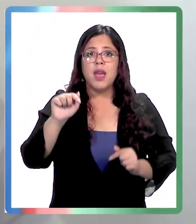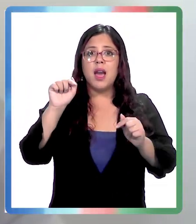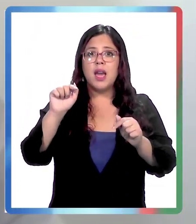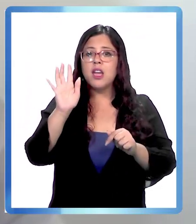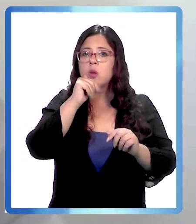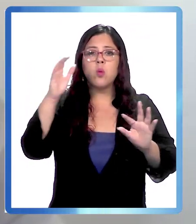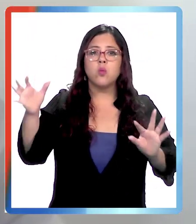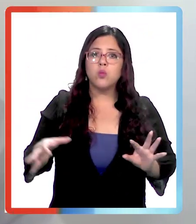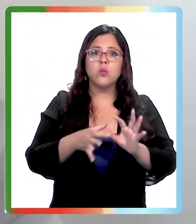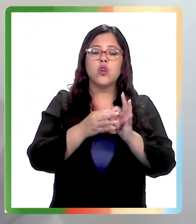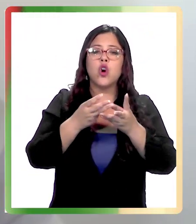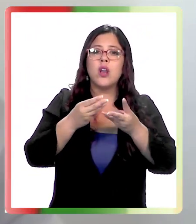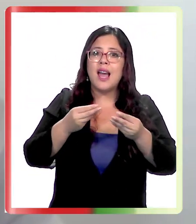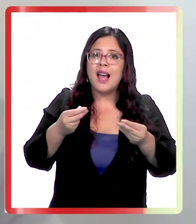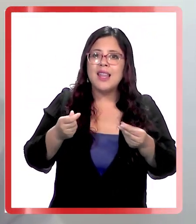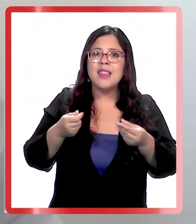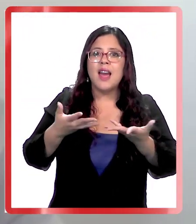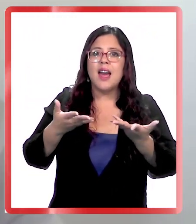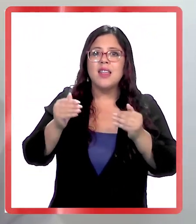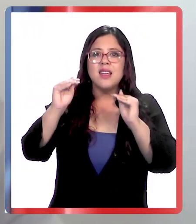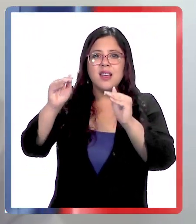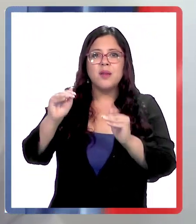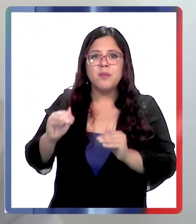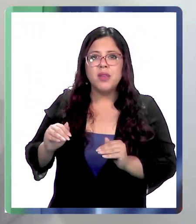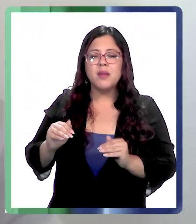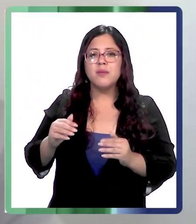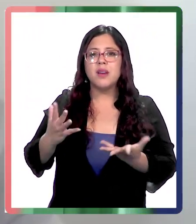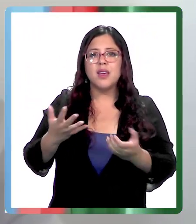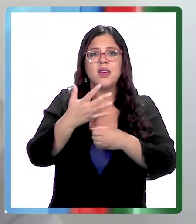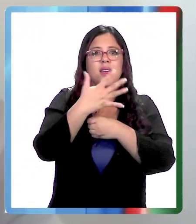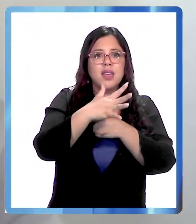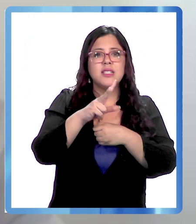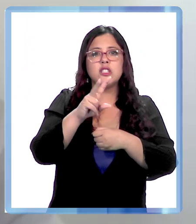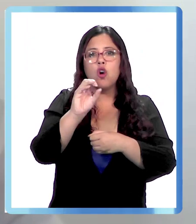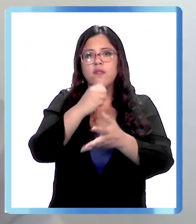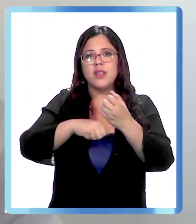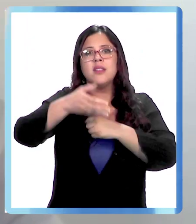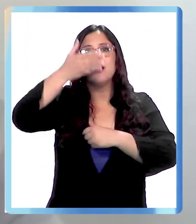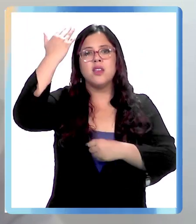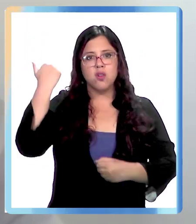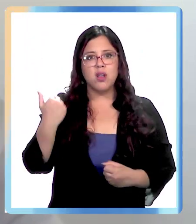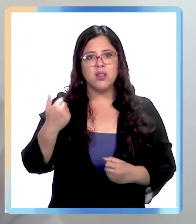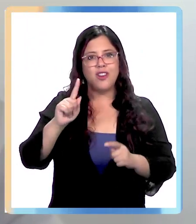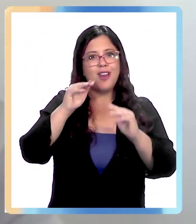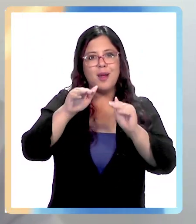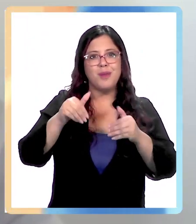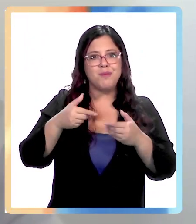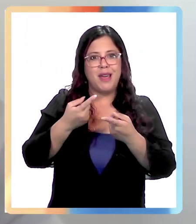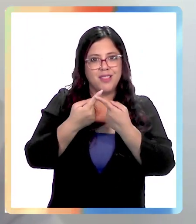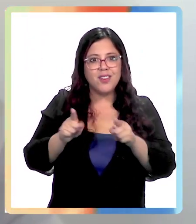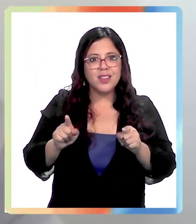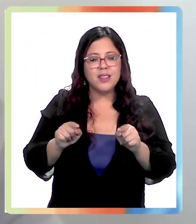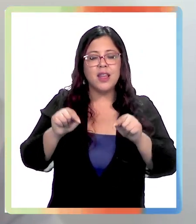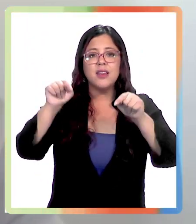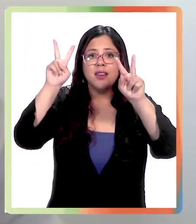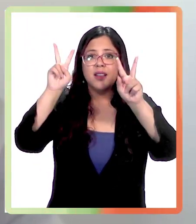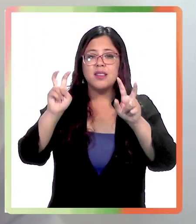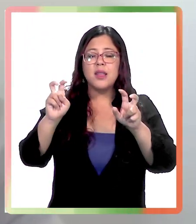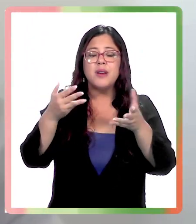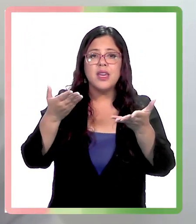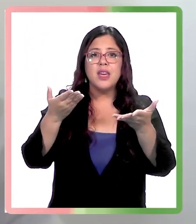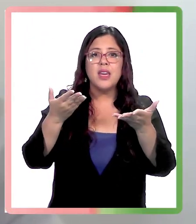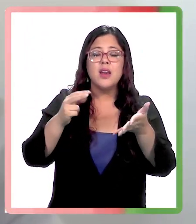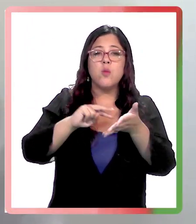no tiene nada que ver con la calidad de radioterapia que se le entregaba hace 15 o 20 años atrás. Las